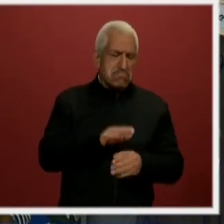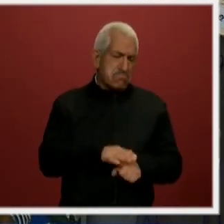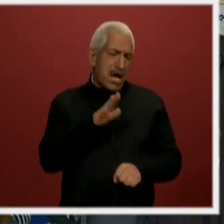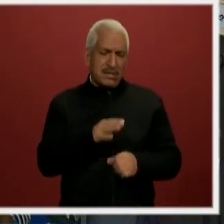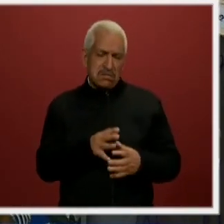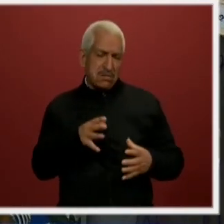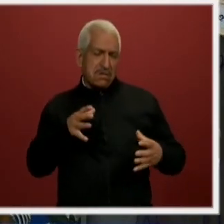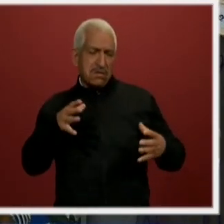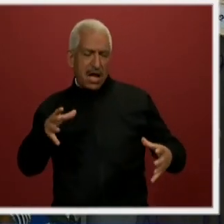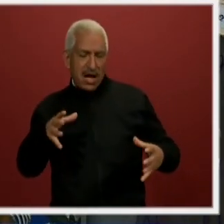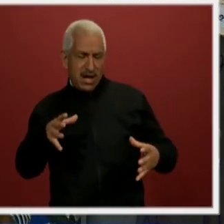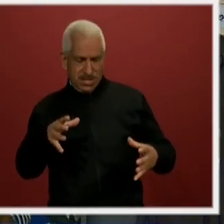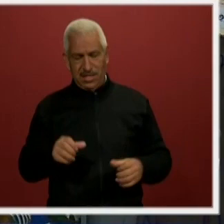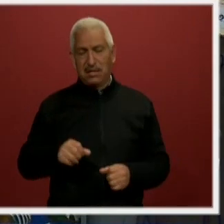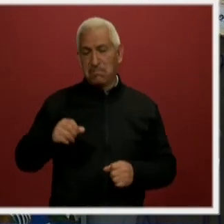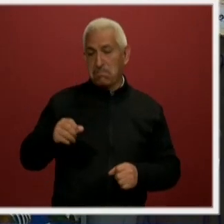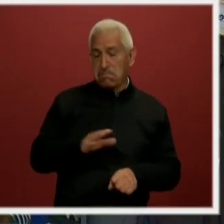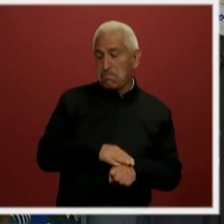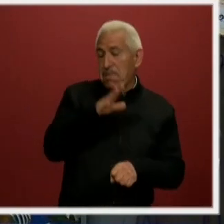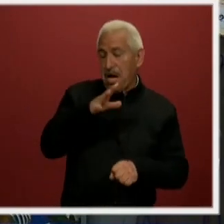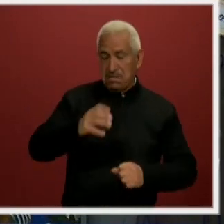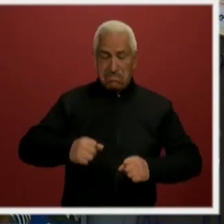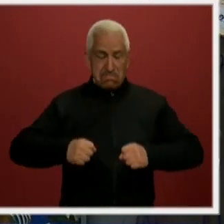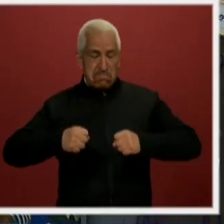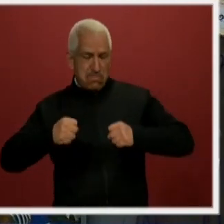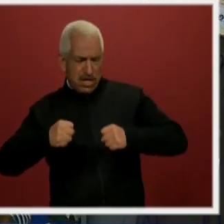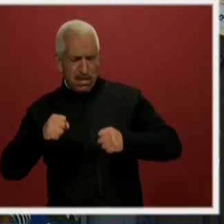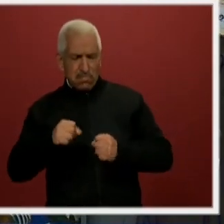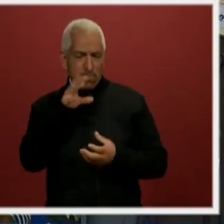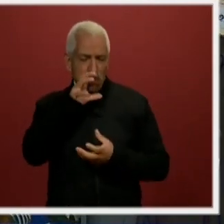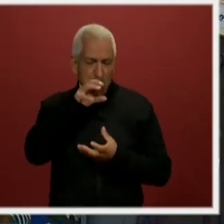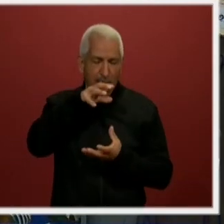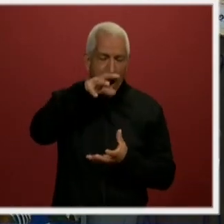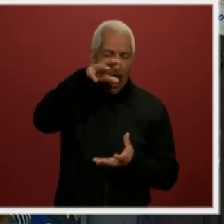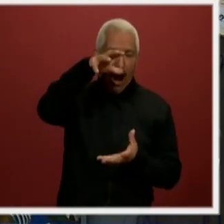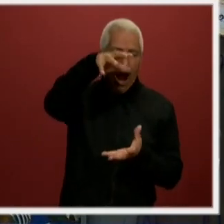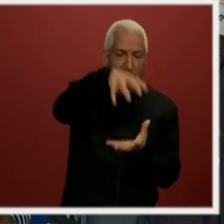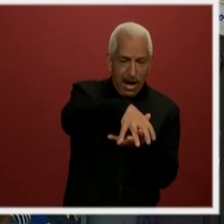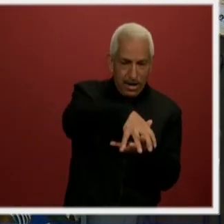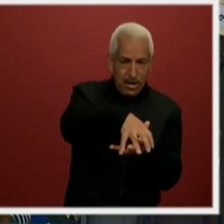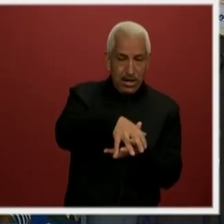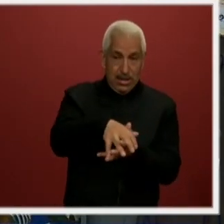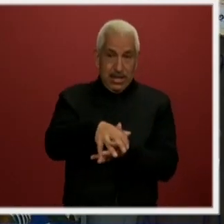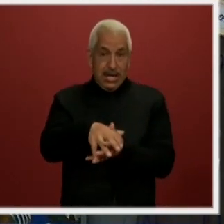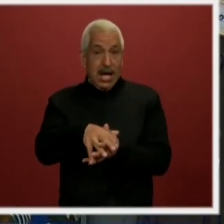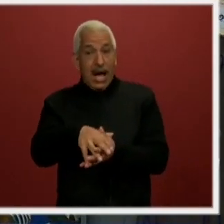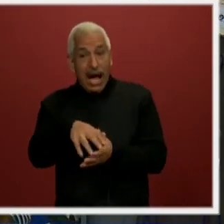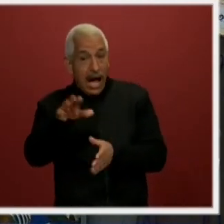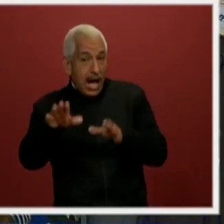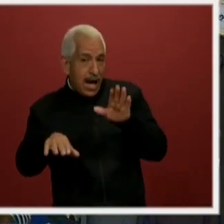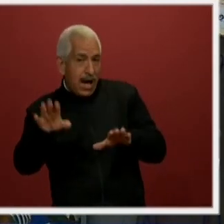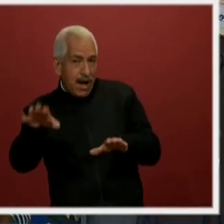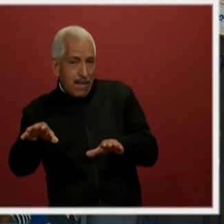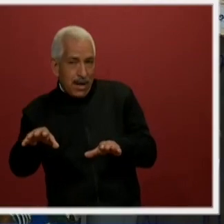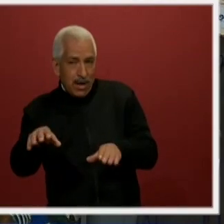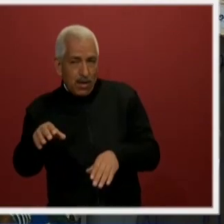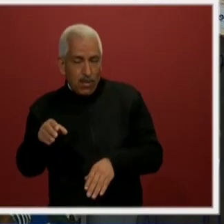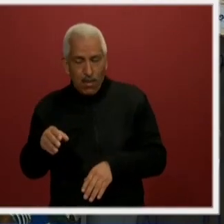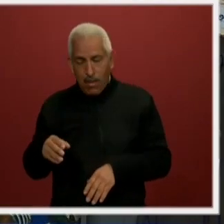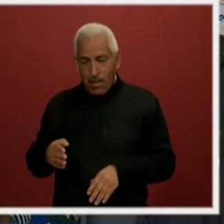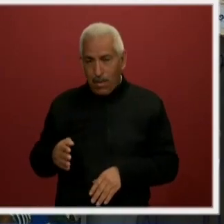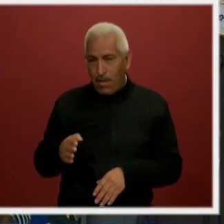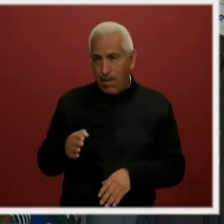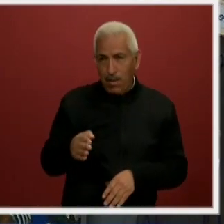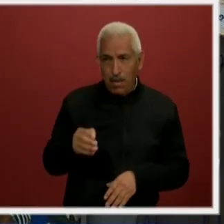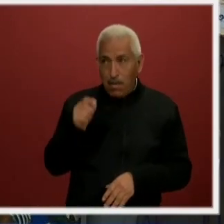fuertes y con bocas muy grandes a veces cuando el herpes globo los ve se espanta le da